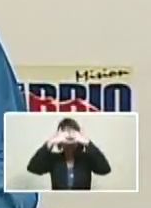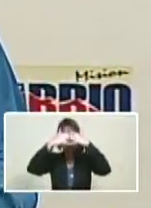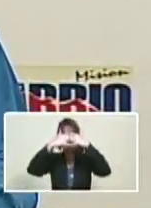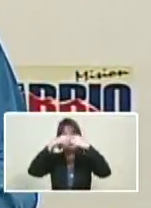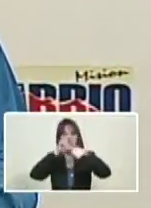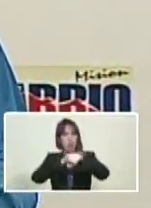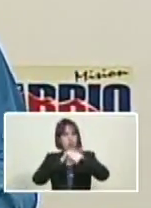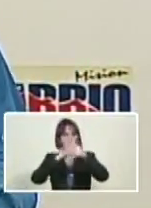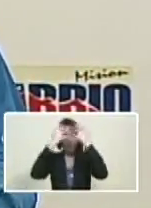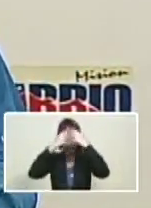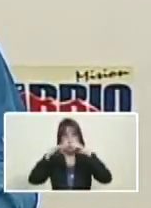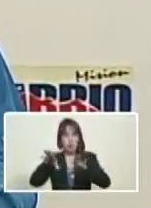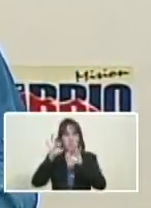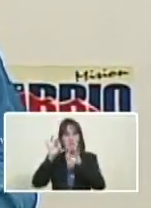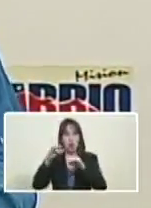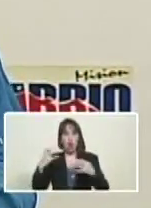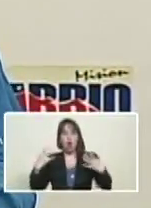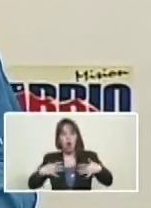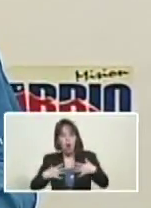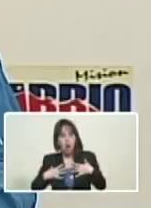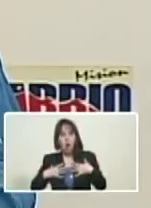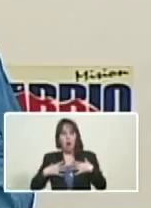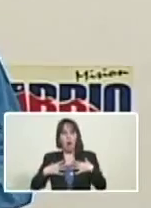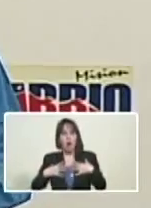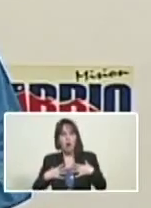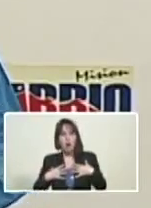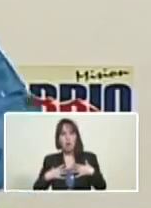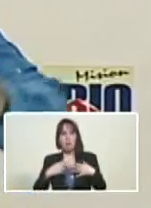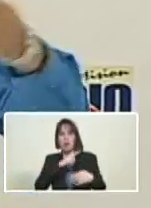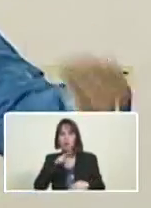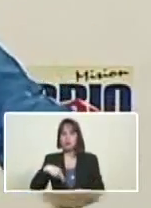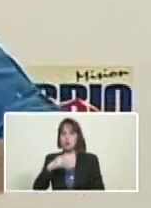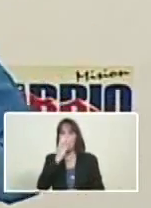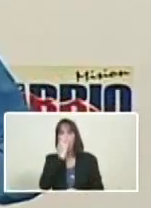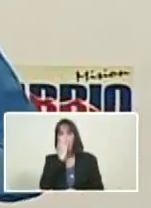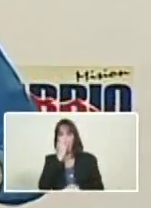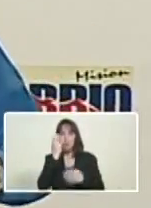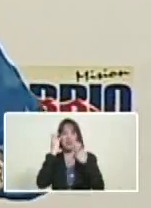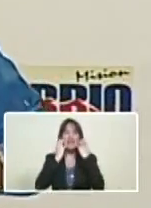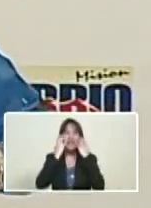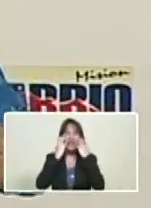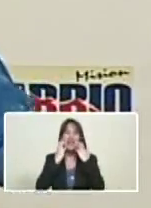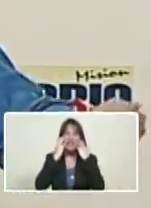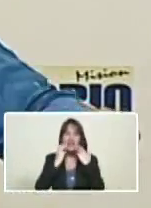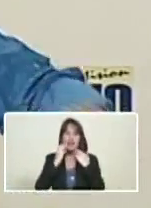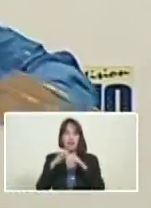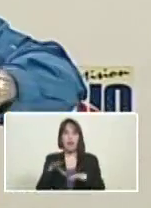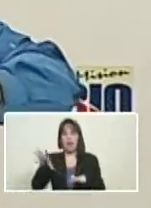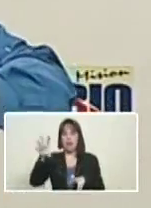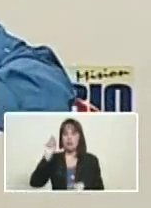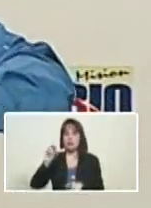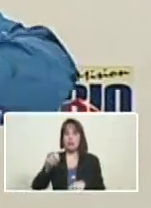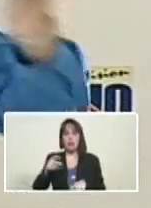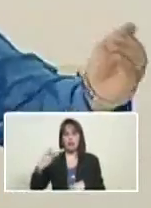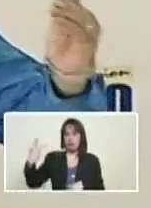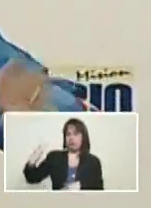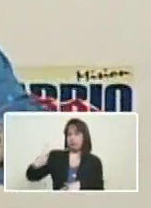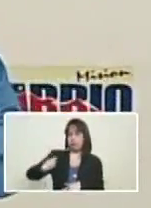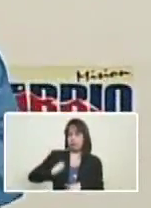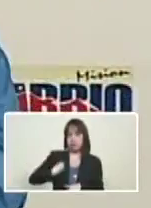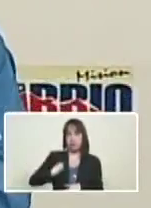necesitamos neumonólogo para nosotros los asmáticos, alergólogo, anestesiólogo necesitamos